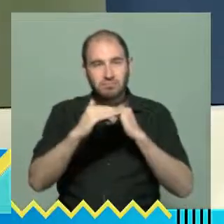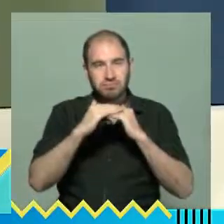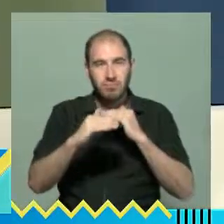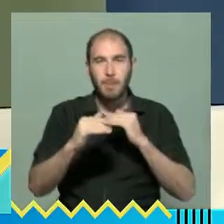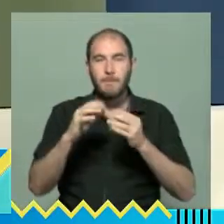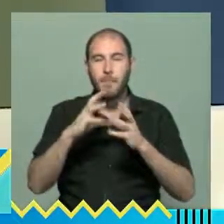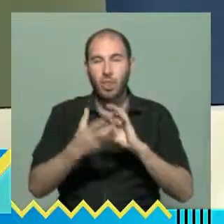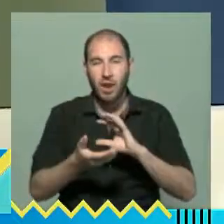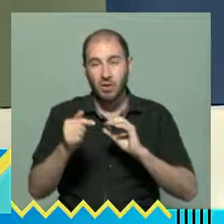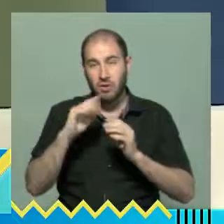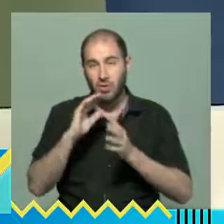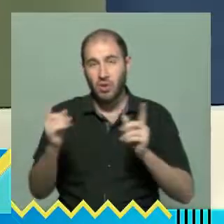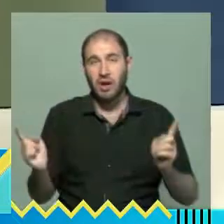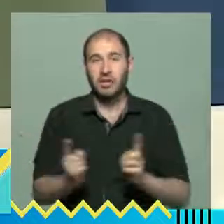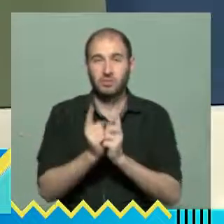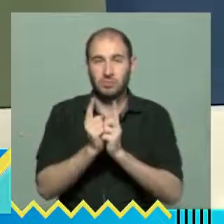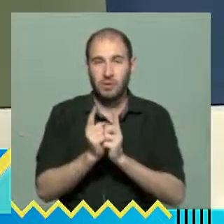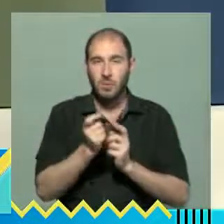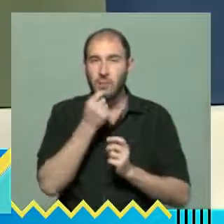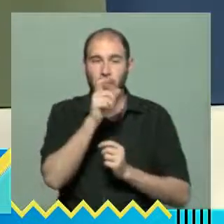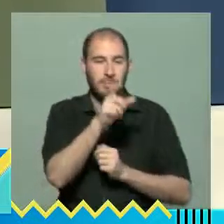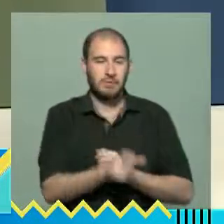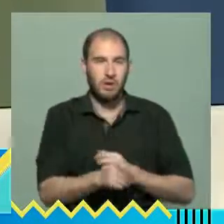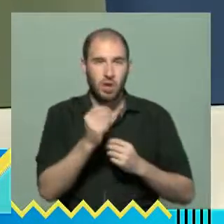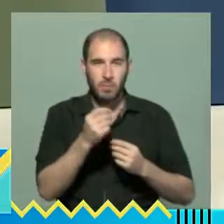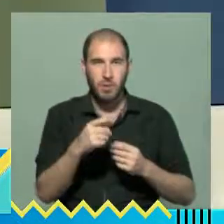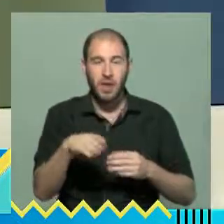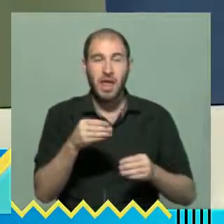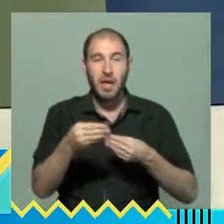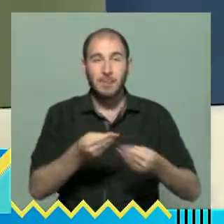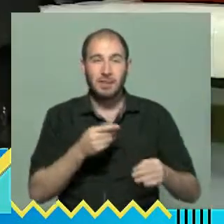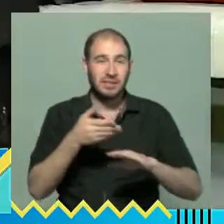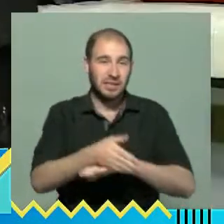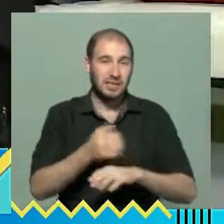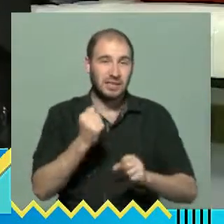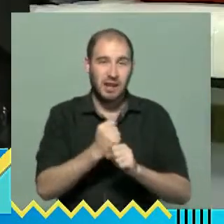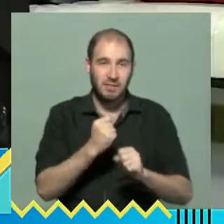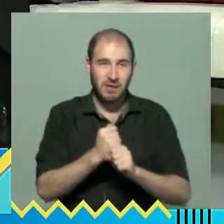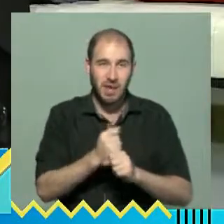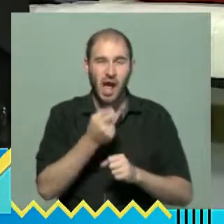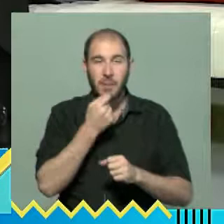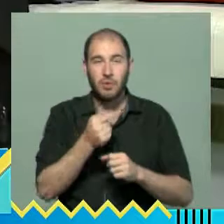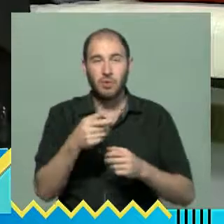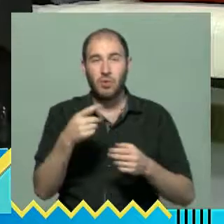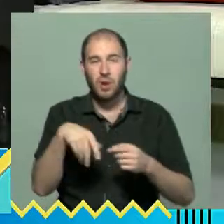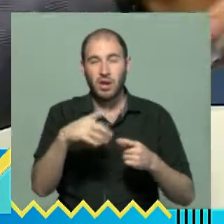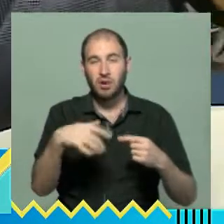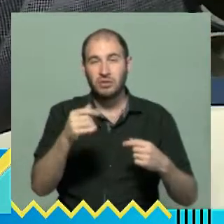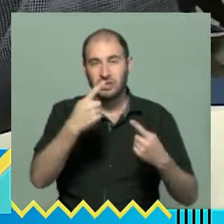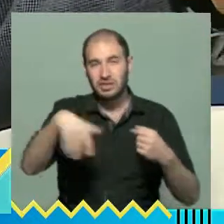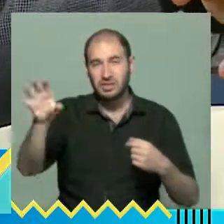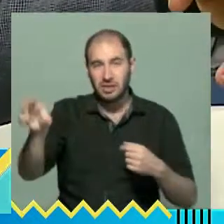modelos manifiestos eran más simples. Desde cómo una persona entraba en una empresa toda su vida a trabajar y a lo mejor entraba de cadete y se